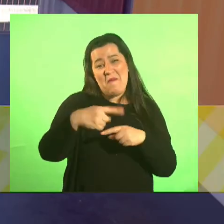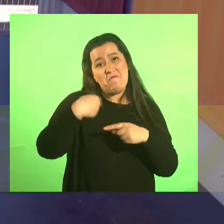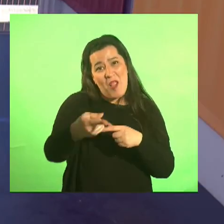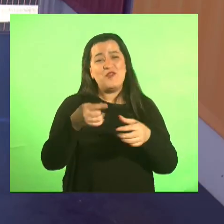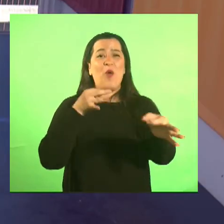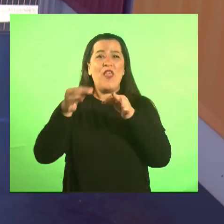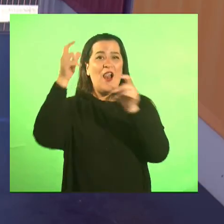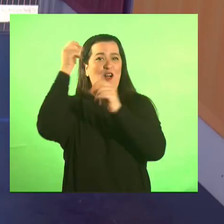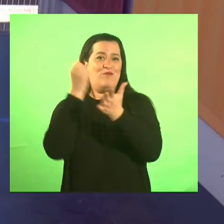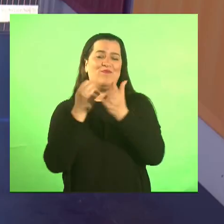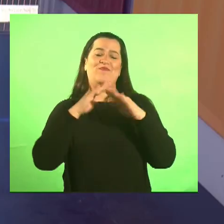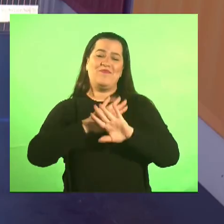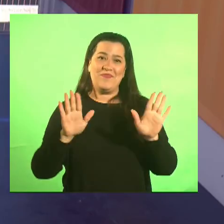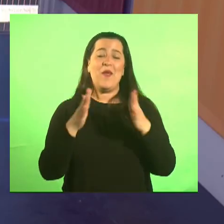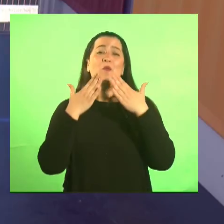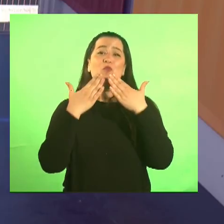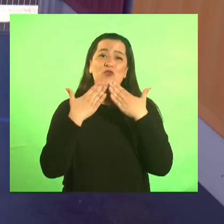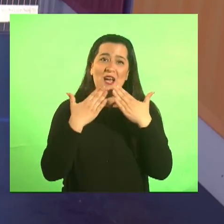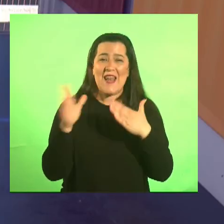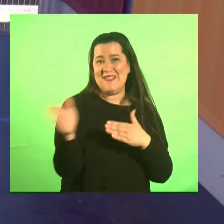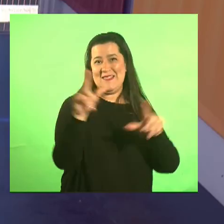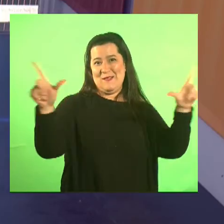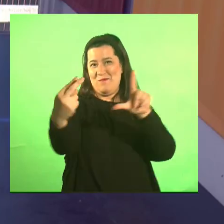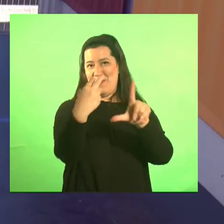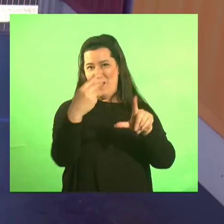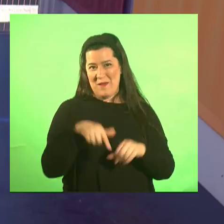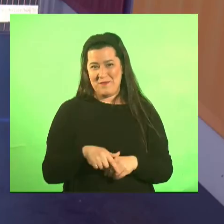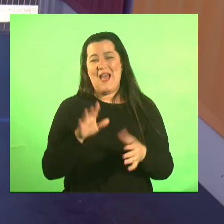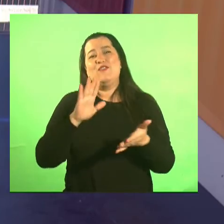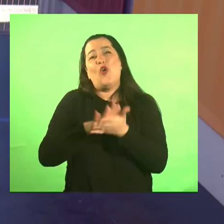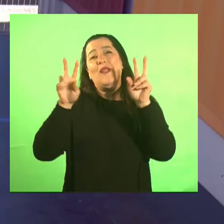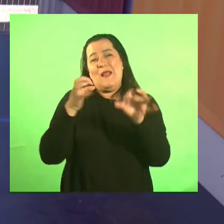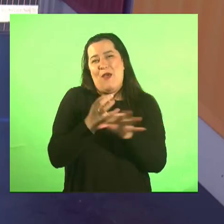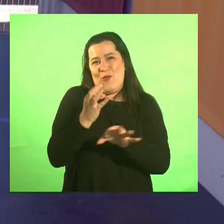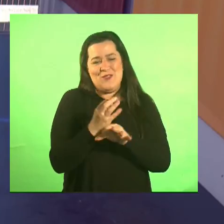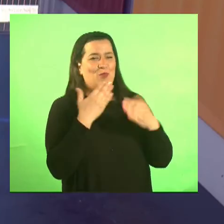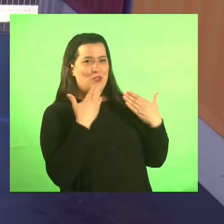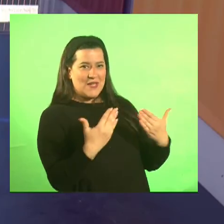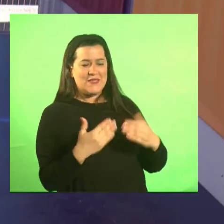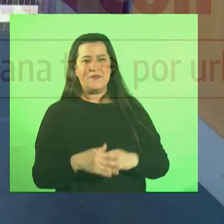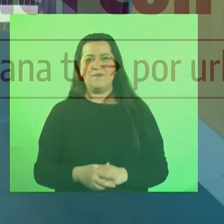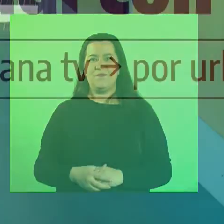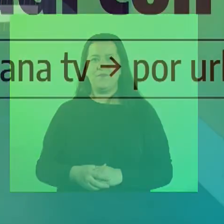Diálogo sin Etiquetas. Muchas gracias por haber estado en este programa especial de educación. Muchas gracias.